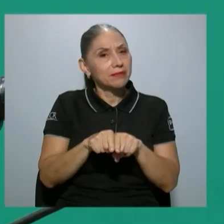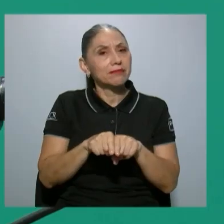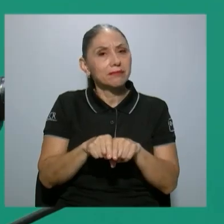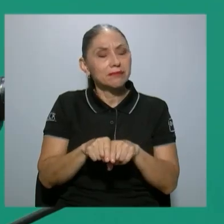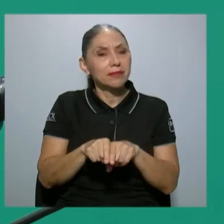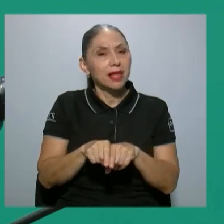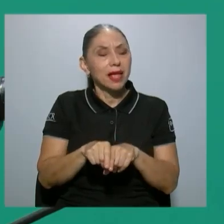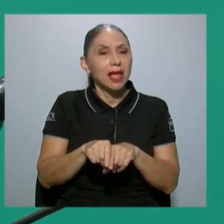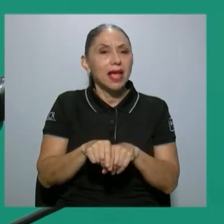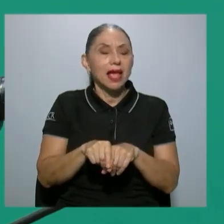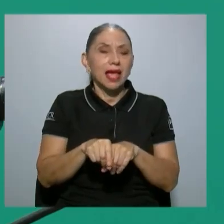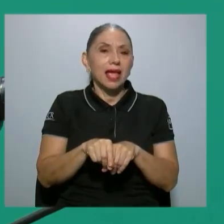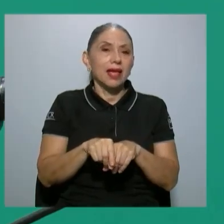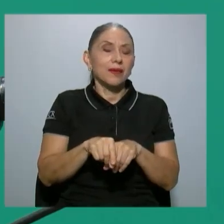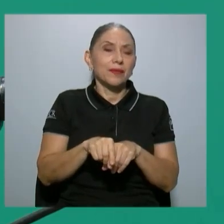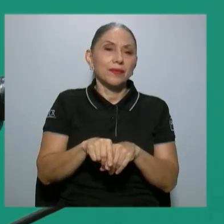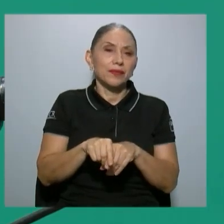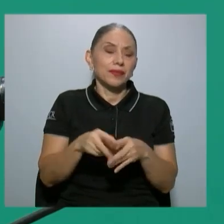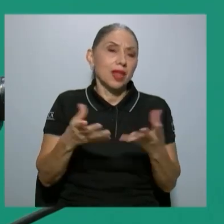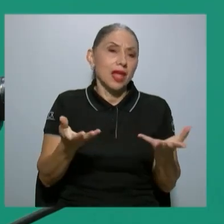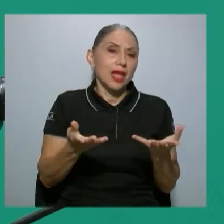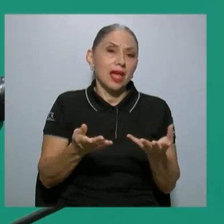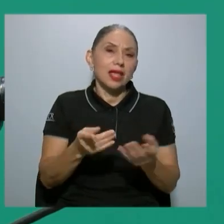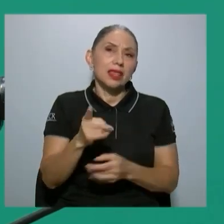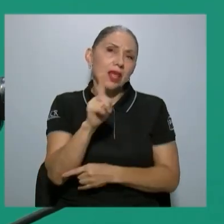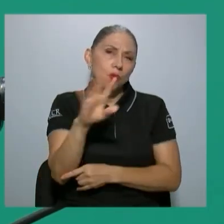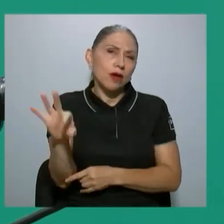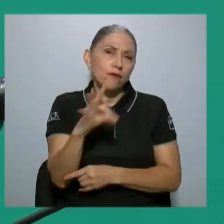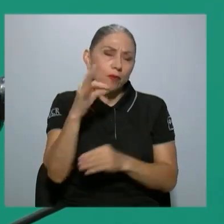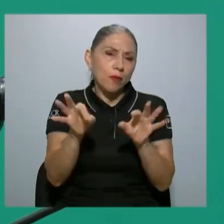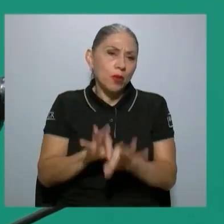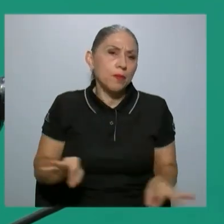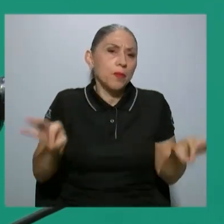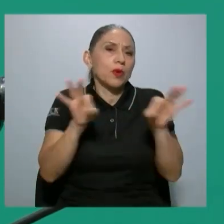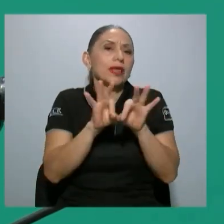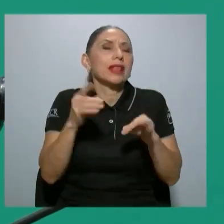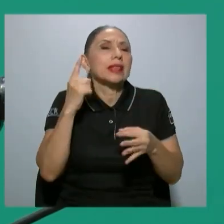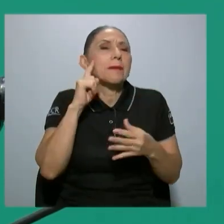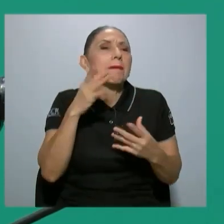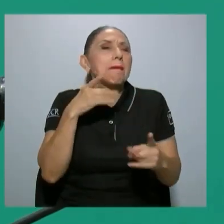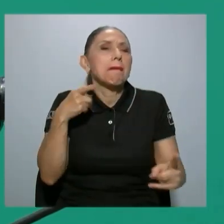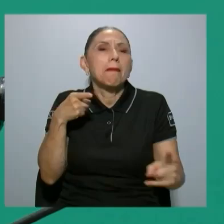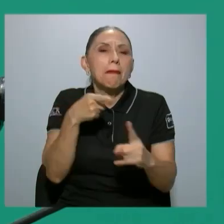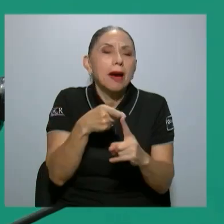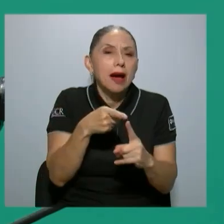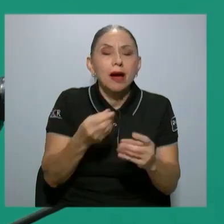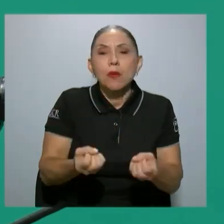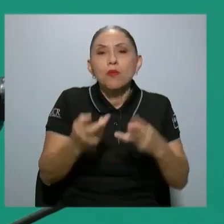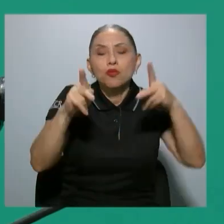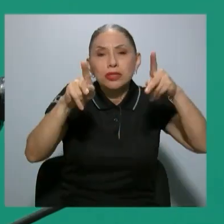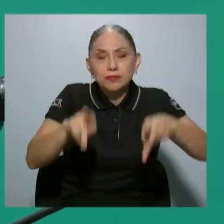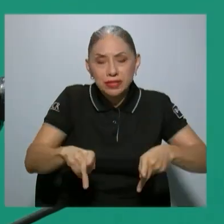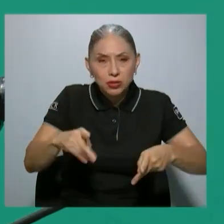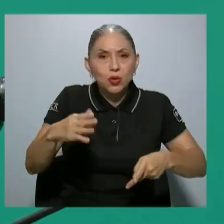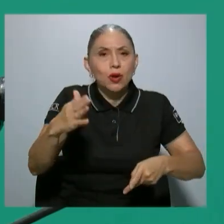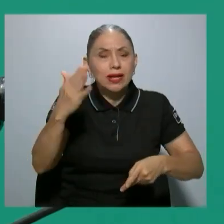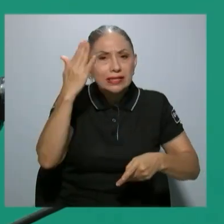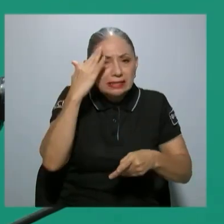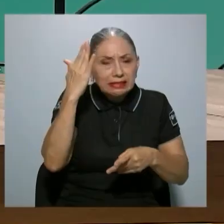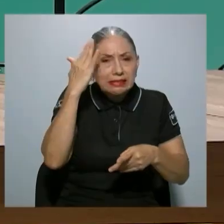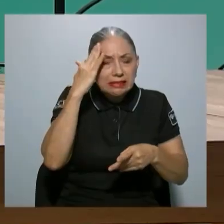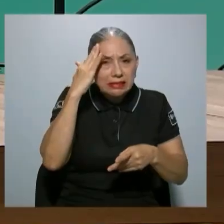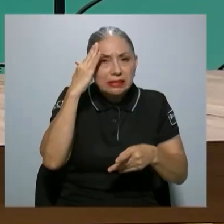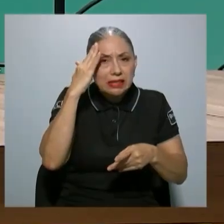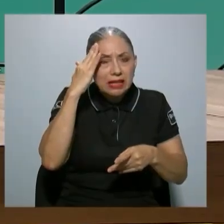servido de forma muy importante para la formación de muchísimas personas que